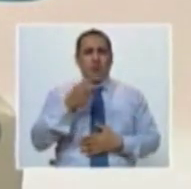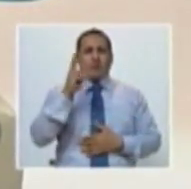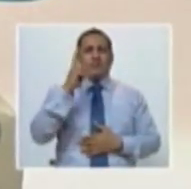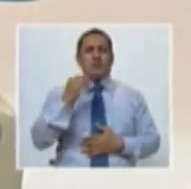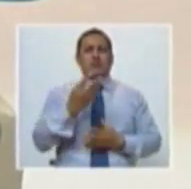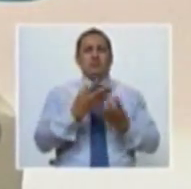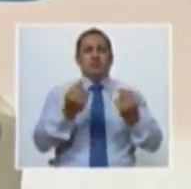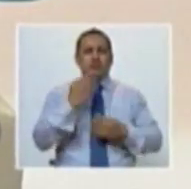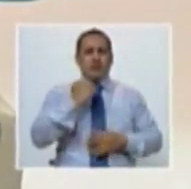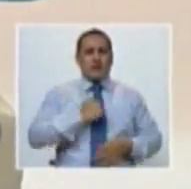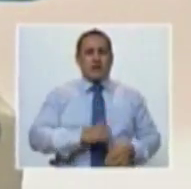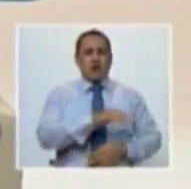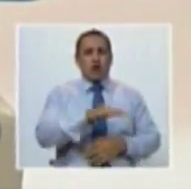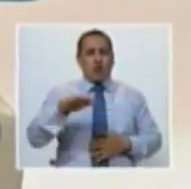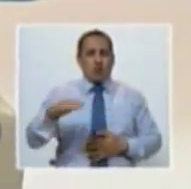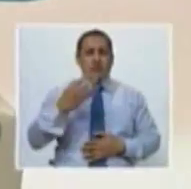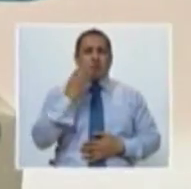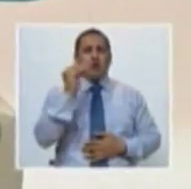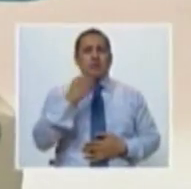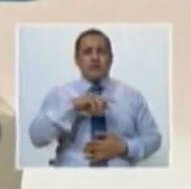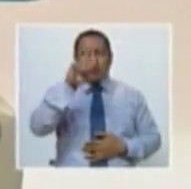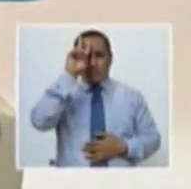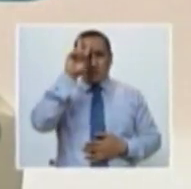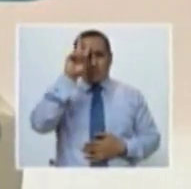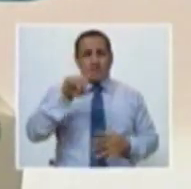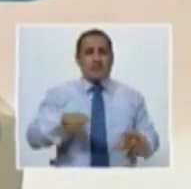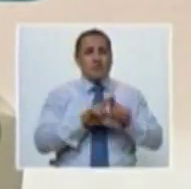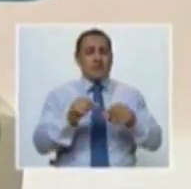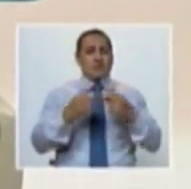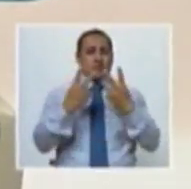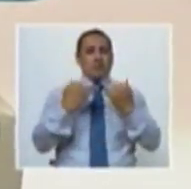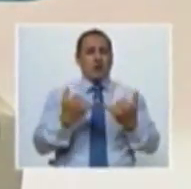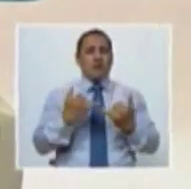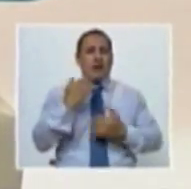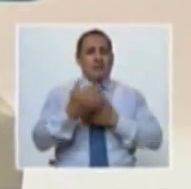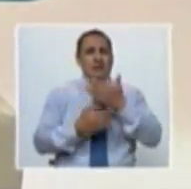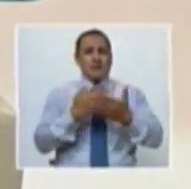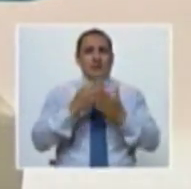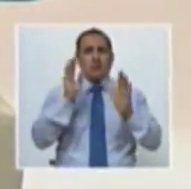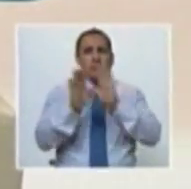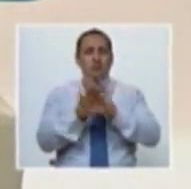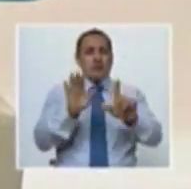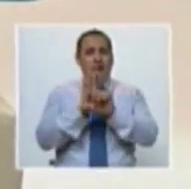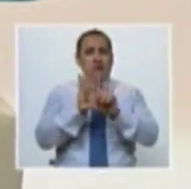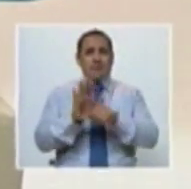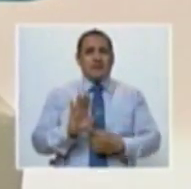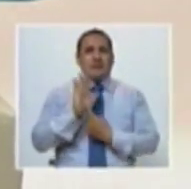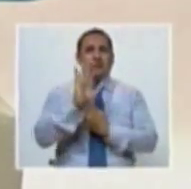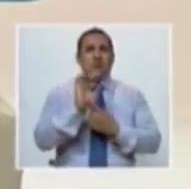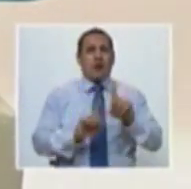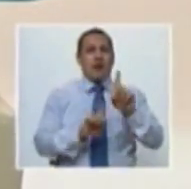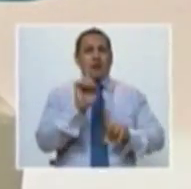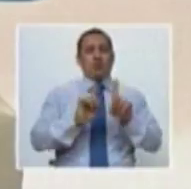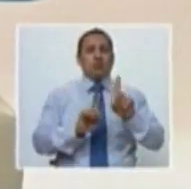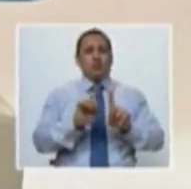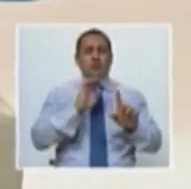nuestros hijos, de los jóvenes de este país. Y estamos hablando entonces de que la ley fijó